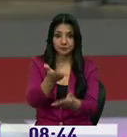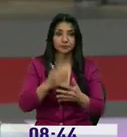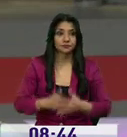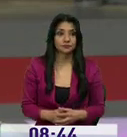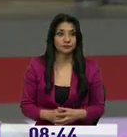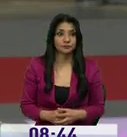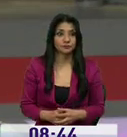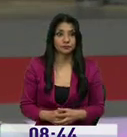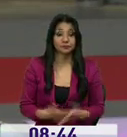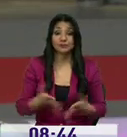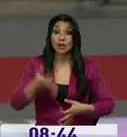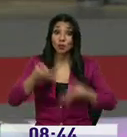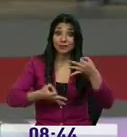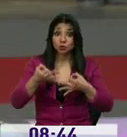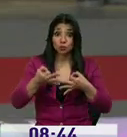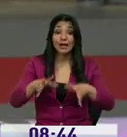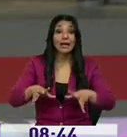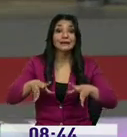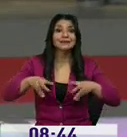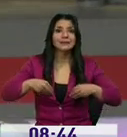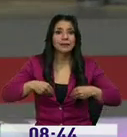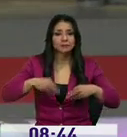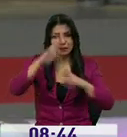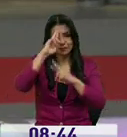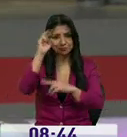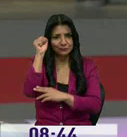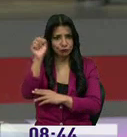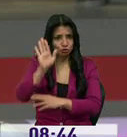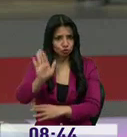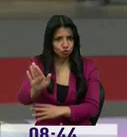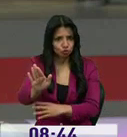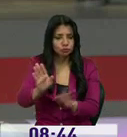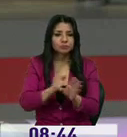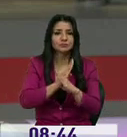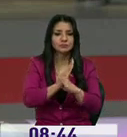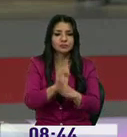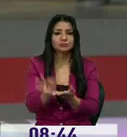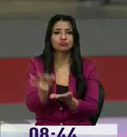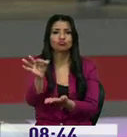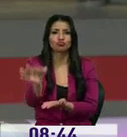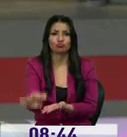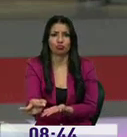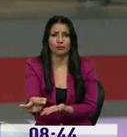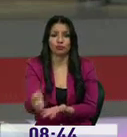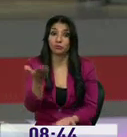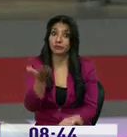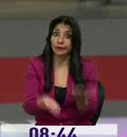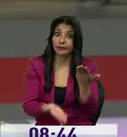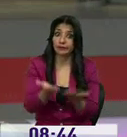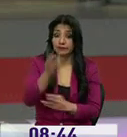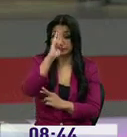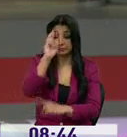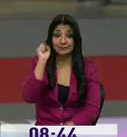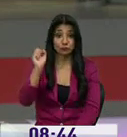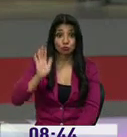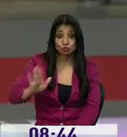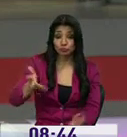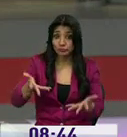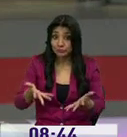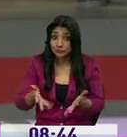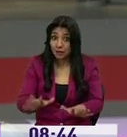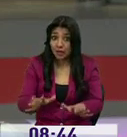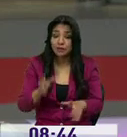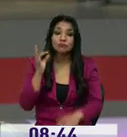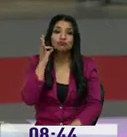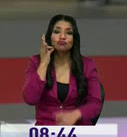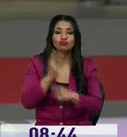que luego que la justicia aceptó la acción de protección interpuesta por la Defensoría del Pueblo por una supuesta vulneración de derechos, la